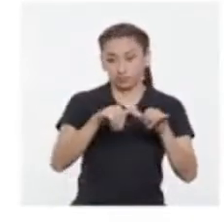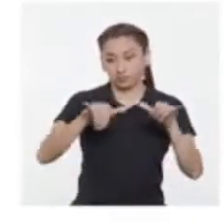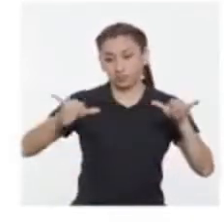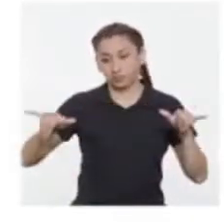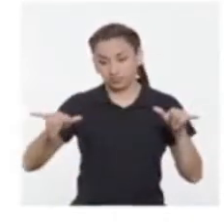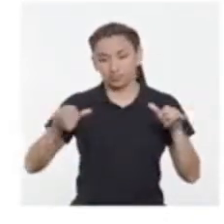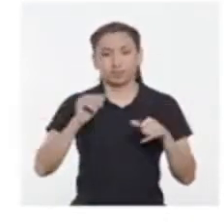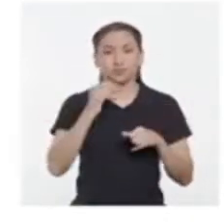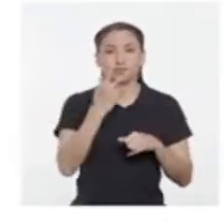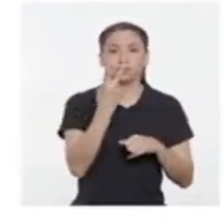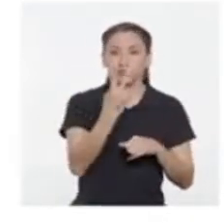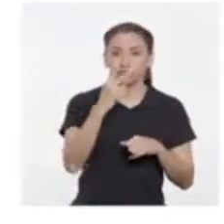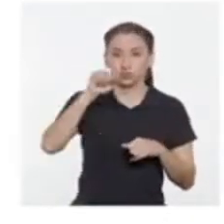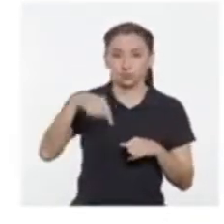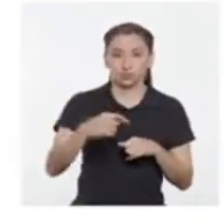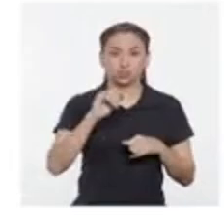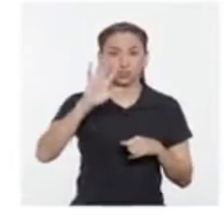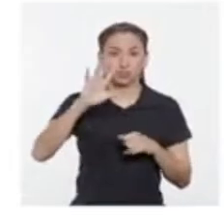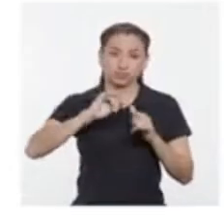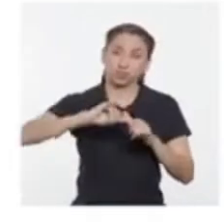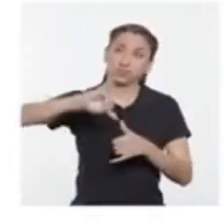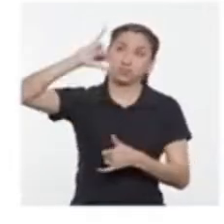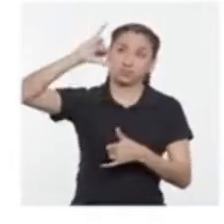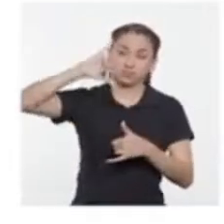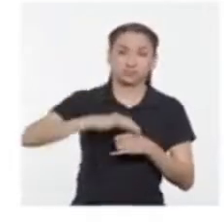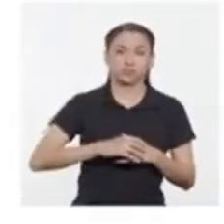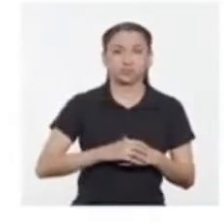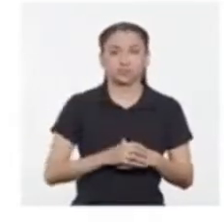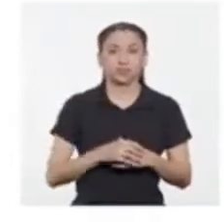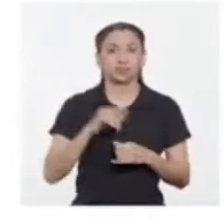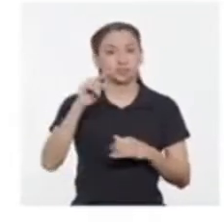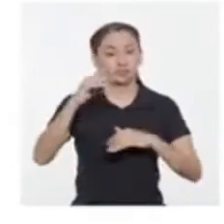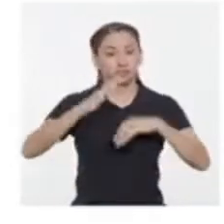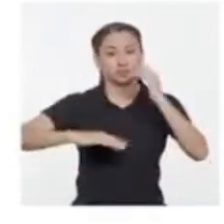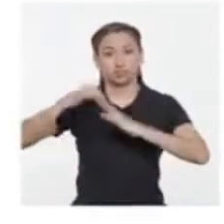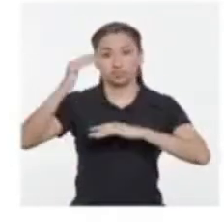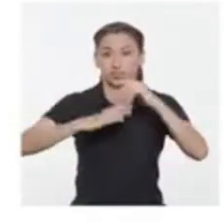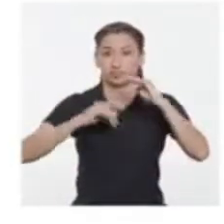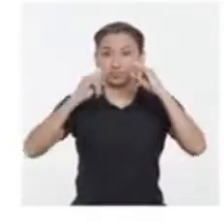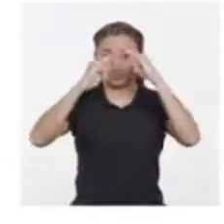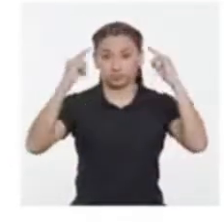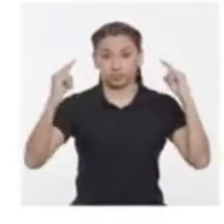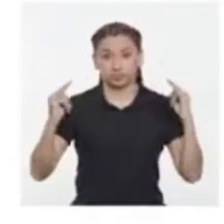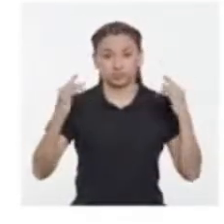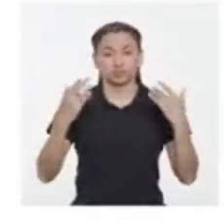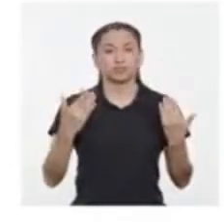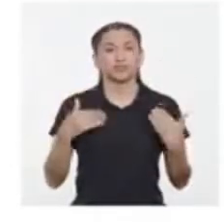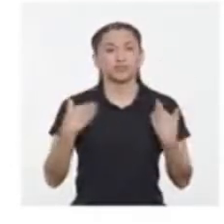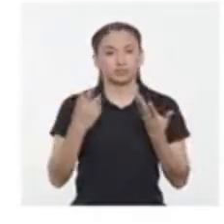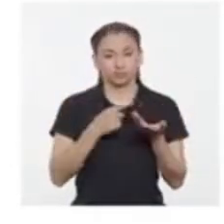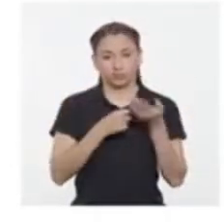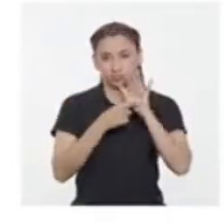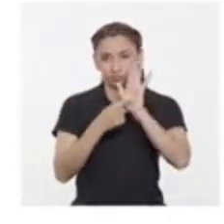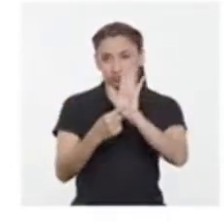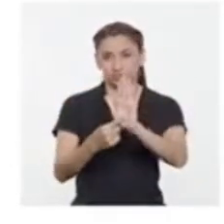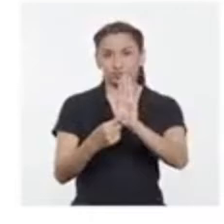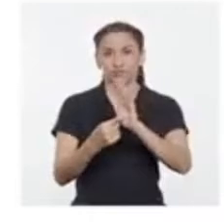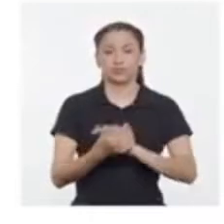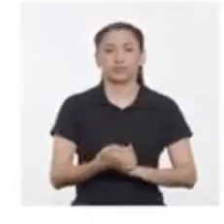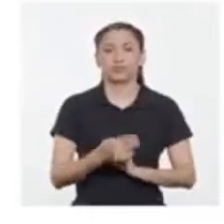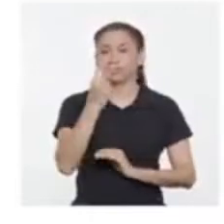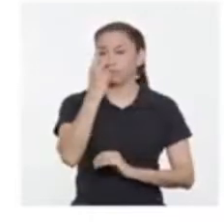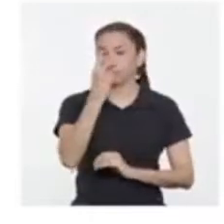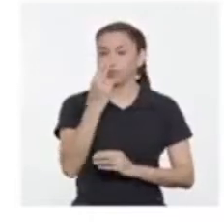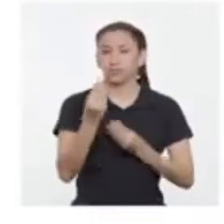de largo y 2,5 metros de alto. La construcción de este tipo de fitotoldos se muestra a